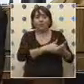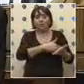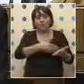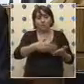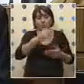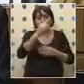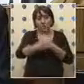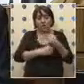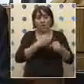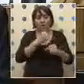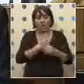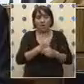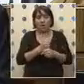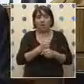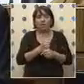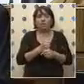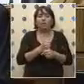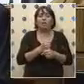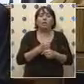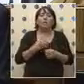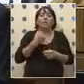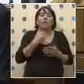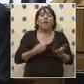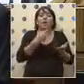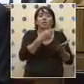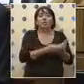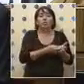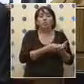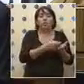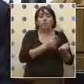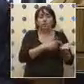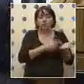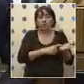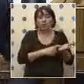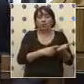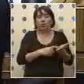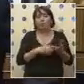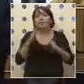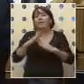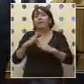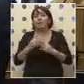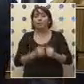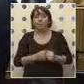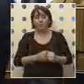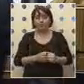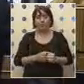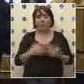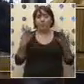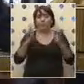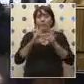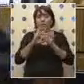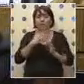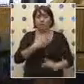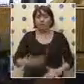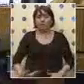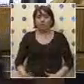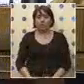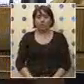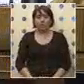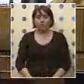simulando el 14-TER de beneficio tributario, para beneficiar a esas empresas que no son de cierro. Muchas gracias, señor presidente.